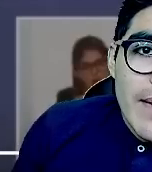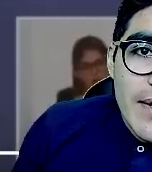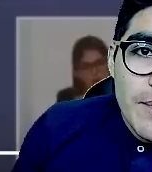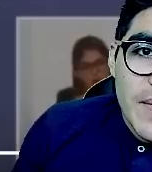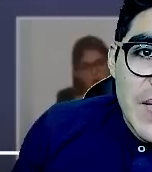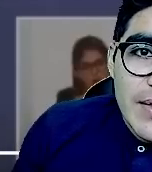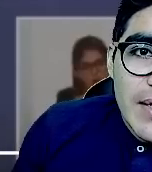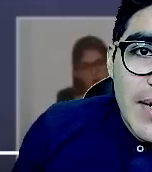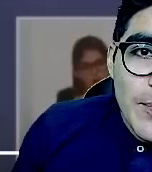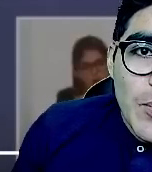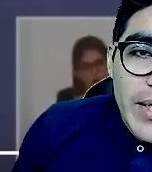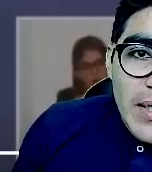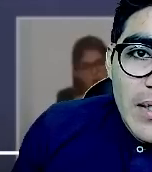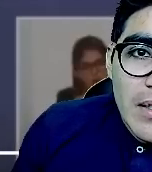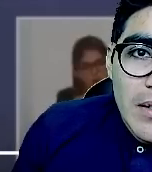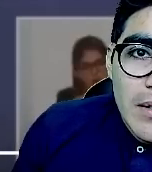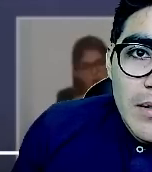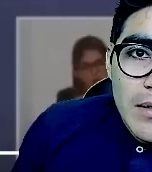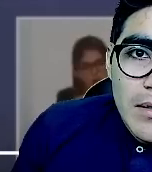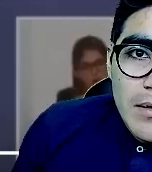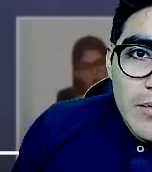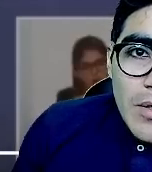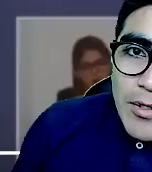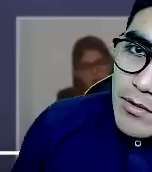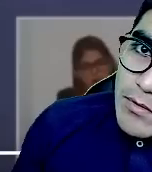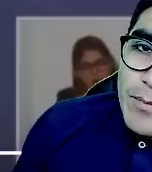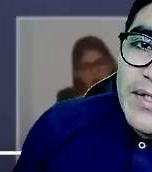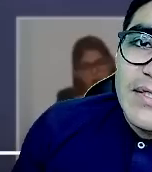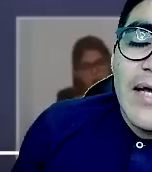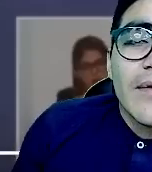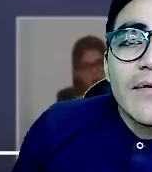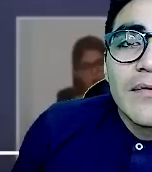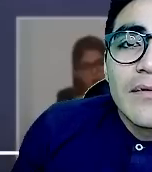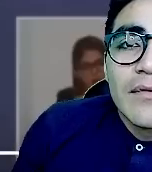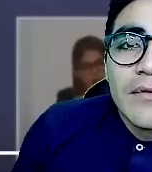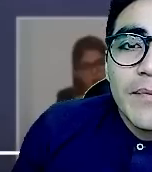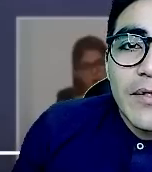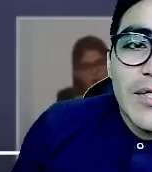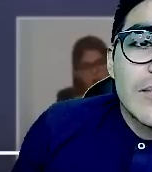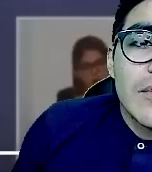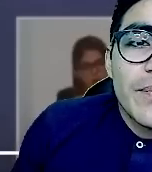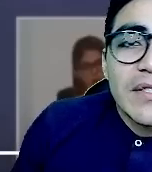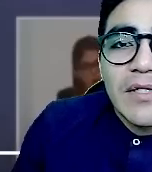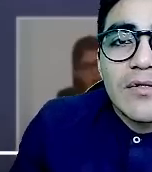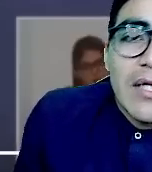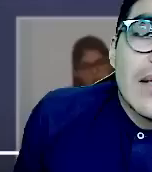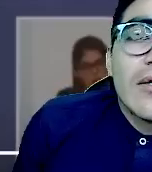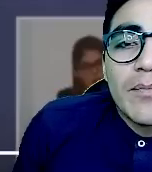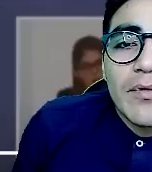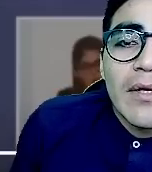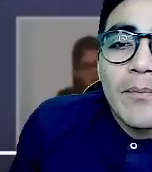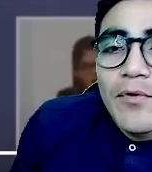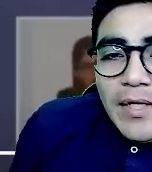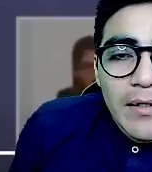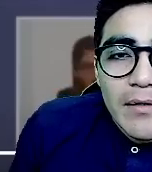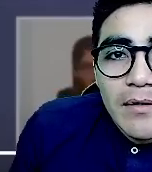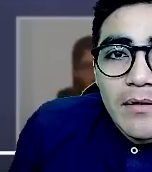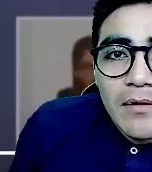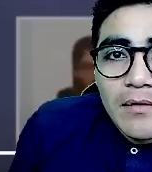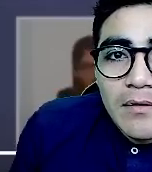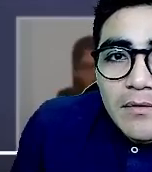el día de ayer el presidente de la República no habló de un golpe de estado, pero sí es un golpe de estado técnico, porque el